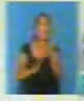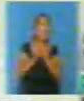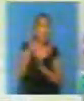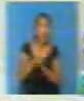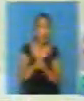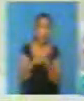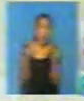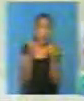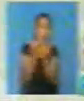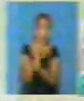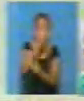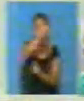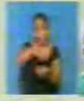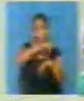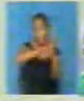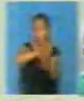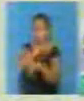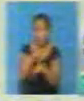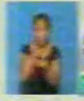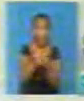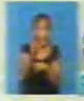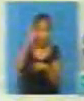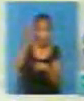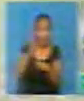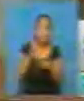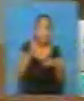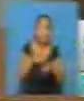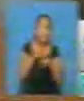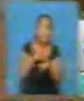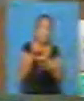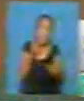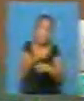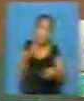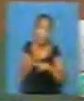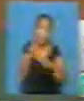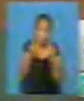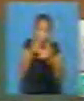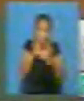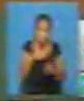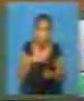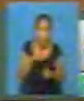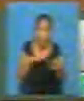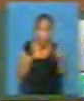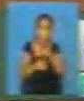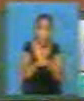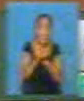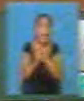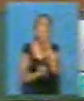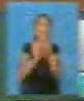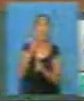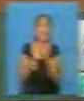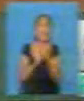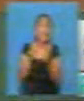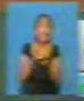pedro y de la esperanza entiendo que está en el marco de manifestaciones de protesta en contra de alguna medida